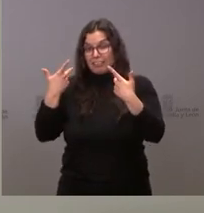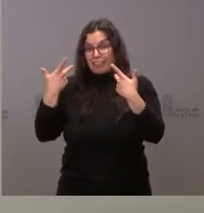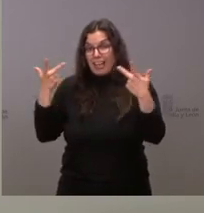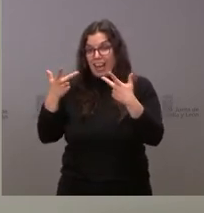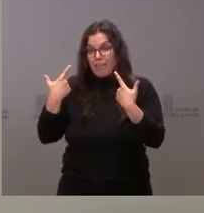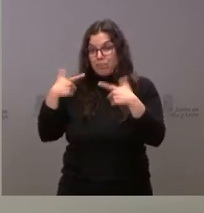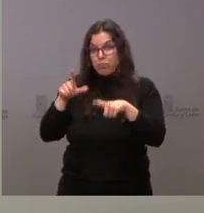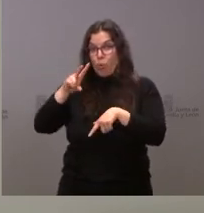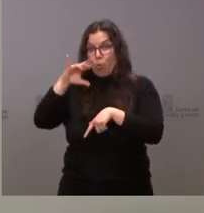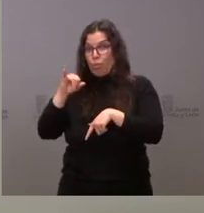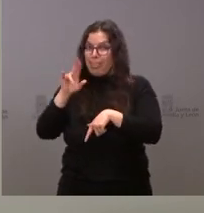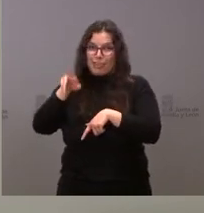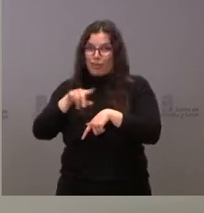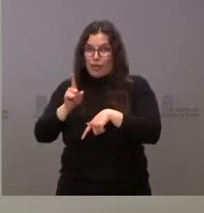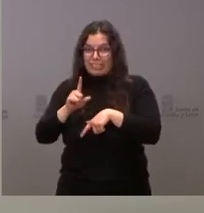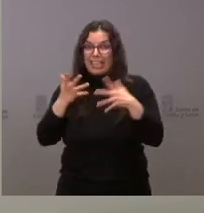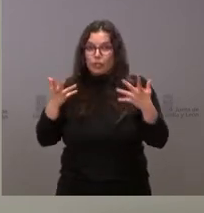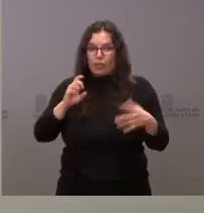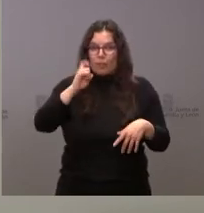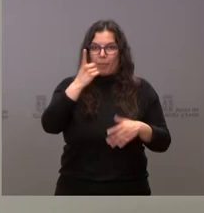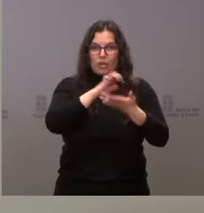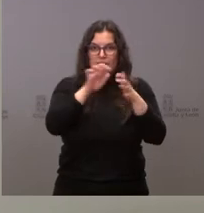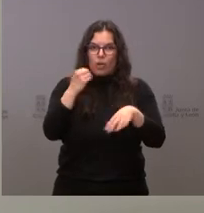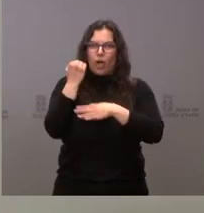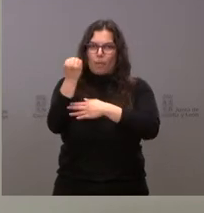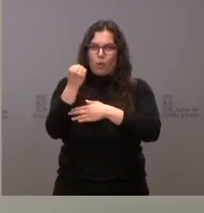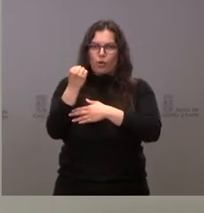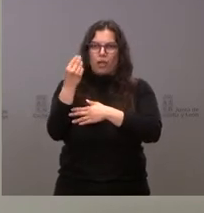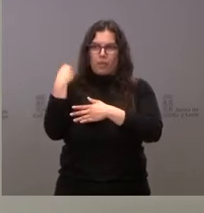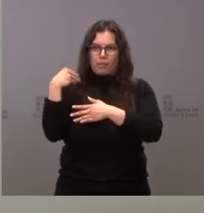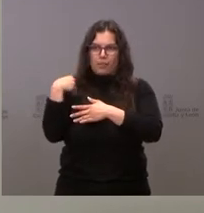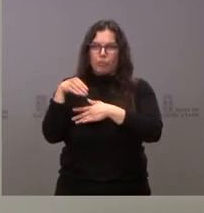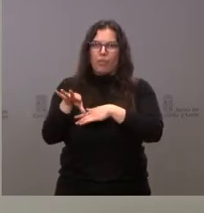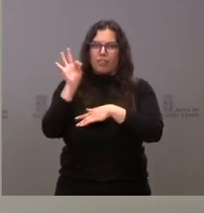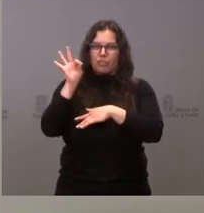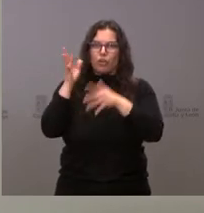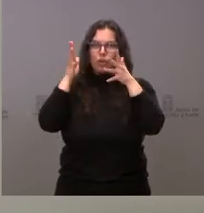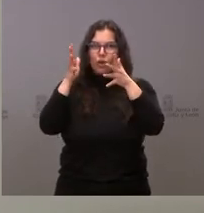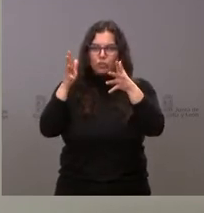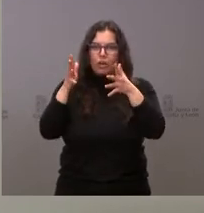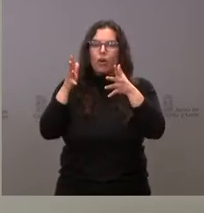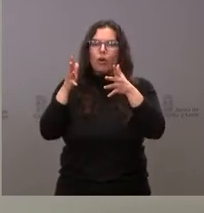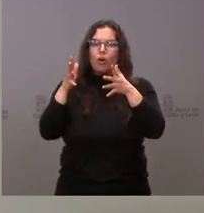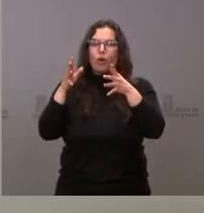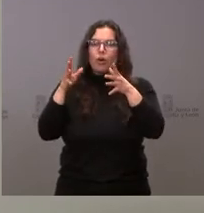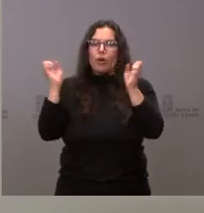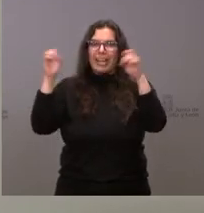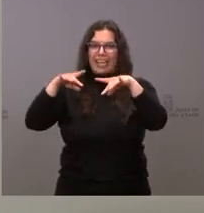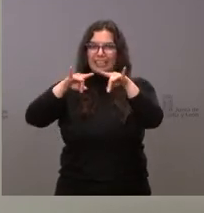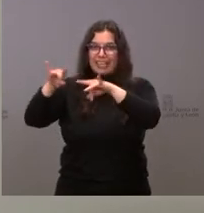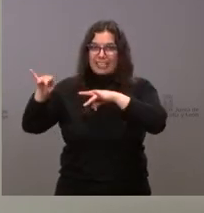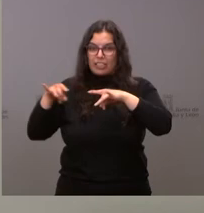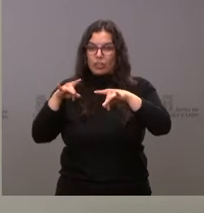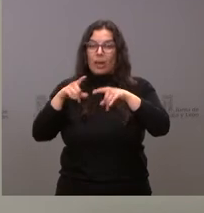doble por un lado castilla y león apoya la decisión del consejo interterritorial de eliminar las mascarillas en interiores